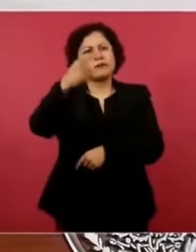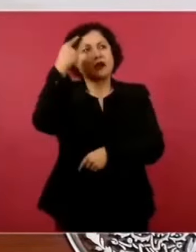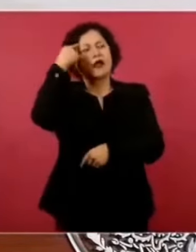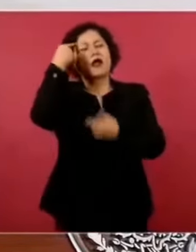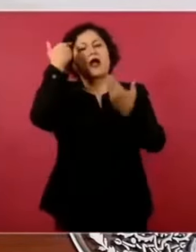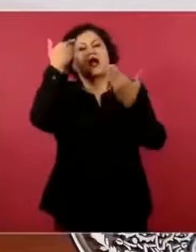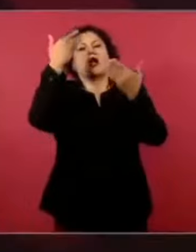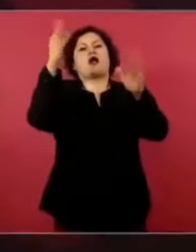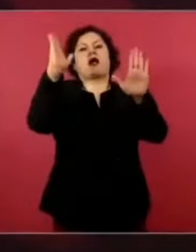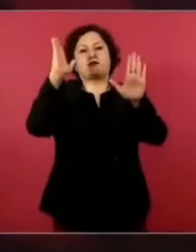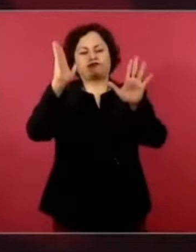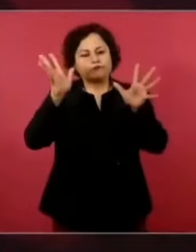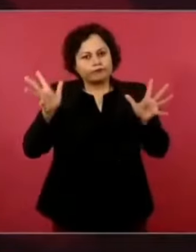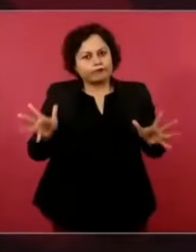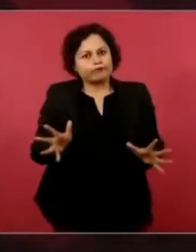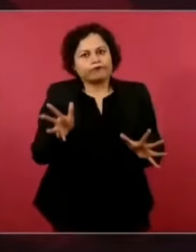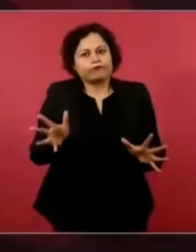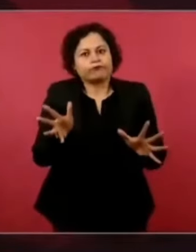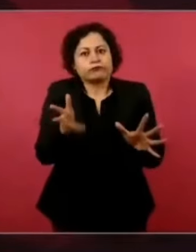de que se vivía